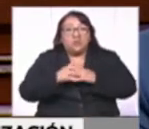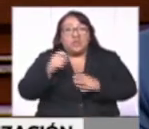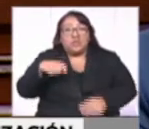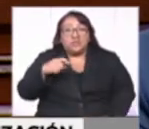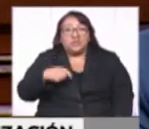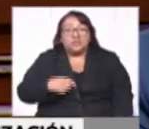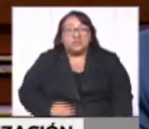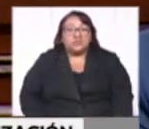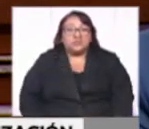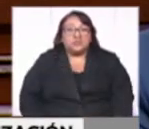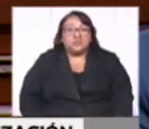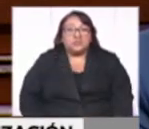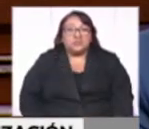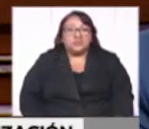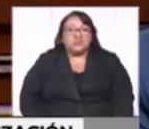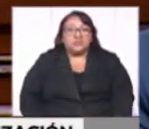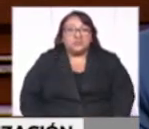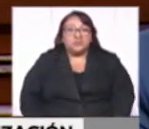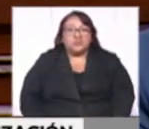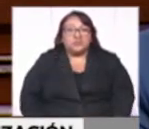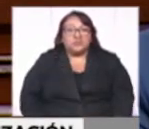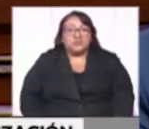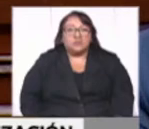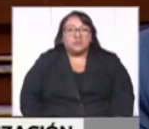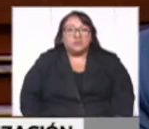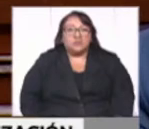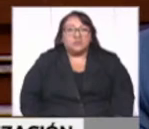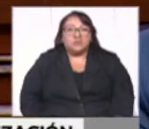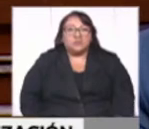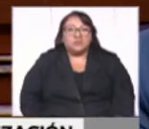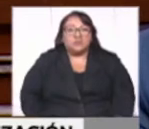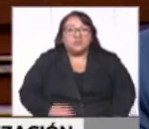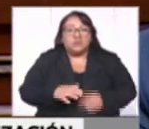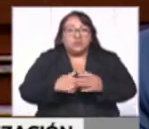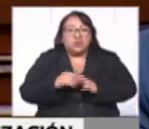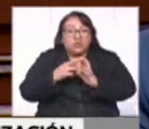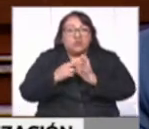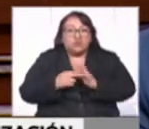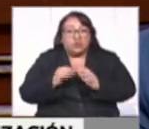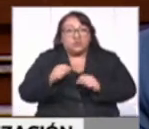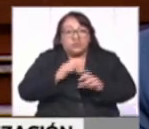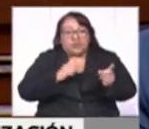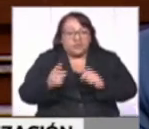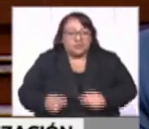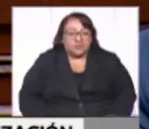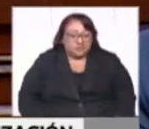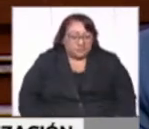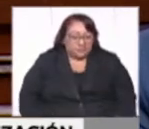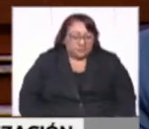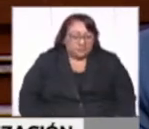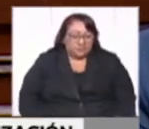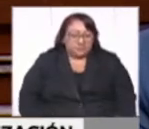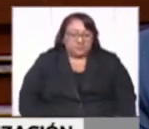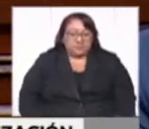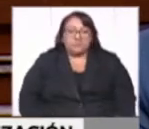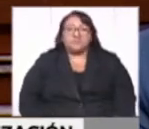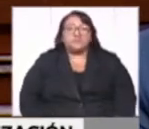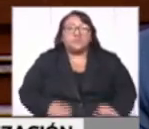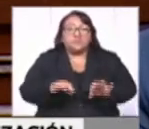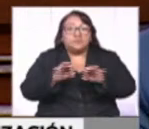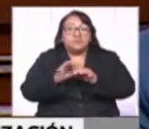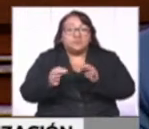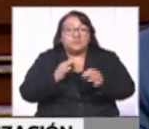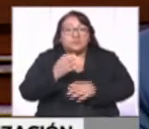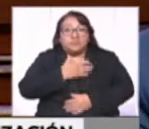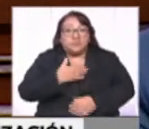la naturaleza y la competencia de cada uno de estos órganos resolutivos, porque, por supuesto, varía de órgano en órgano. Es importante